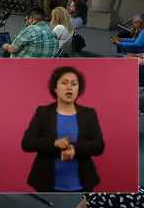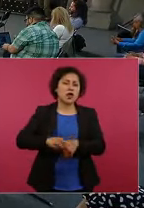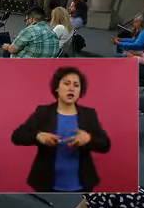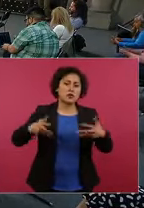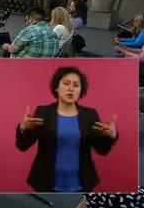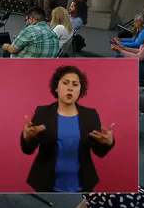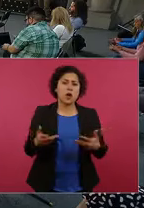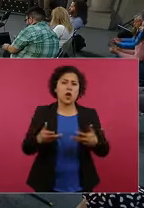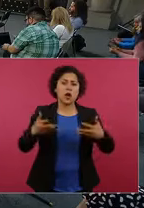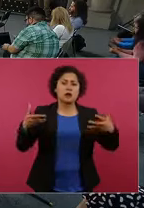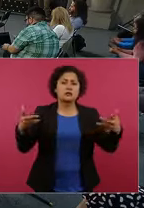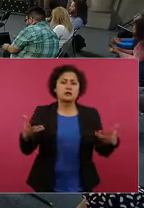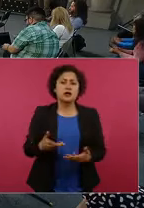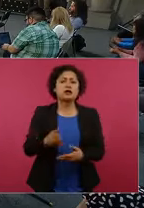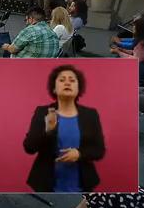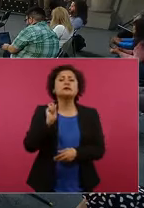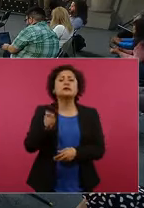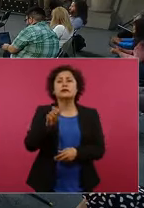millones